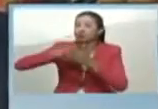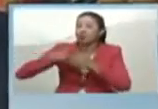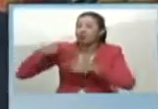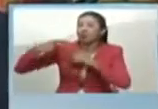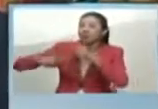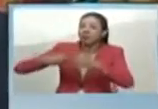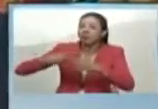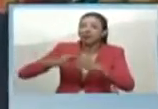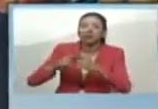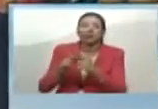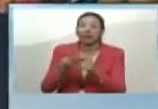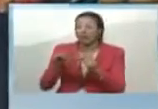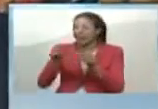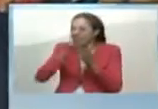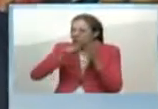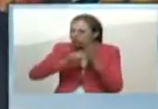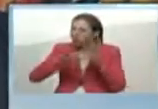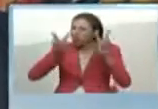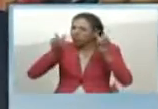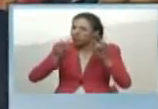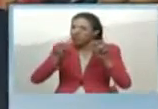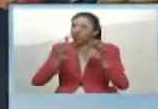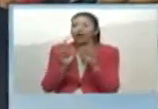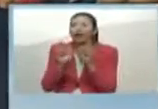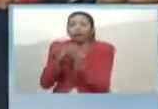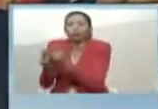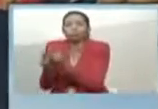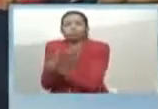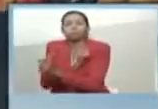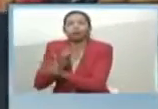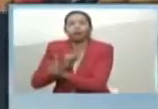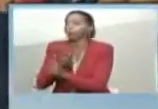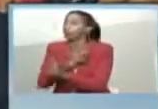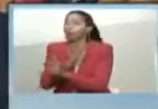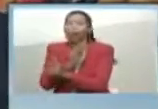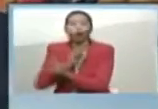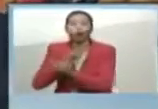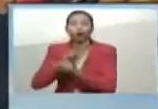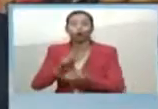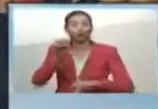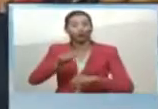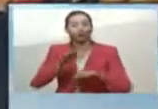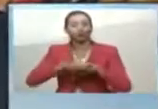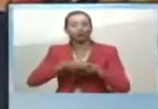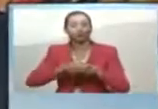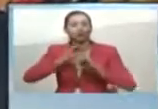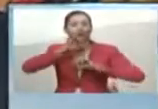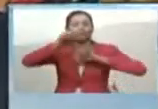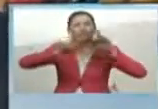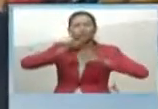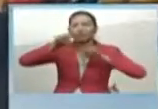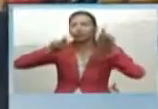en un cenáculo, en una élite jurídica. Nació producto de todo esto, de una sangre que